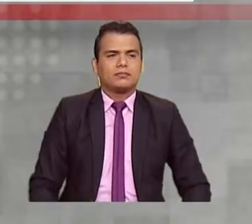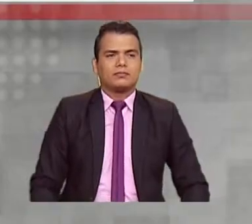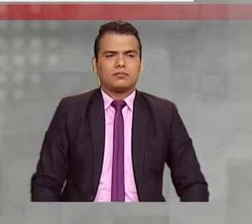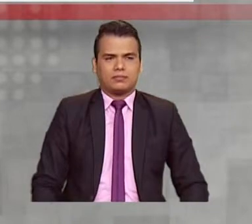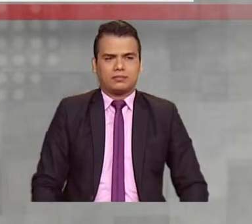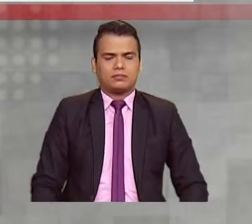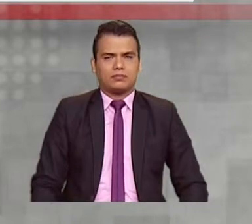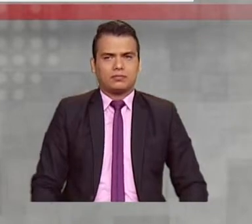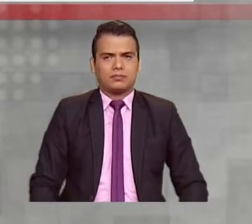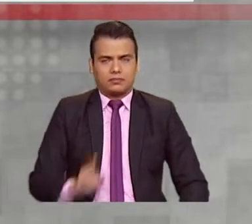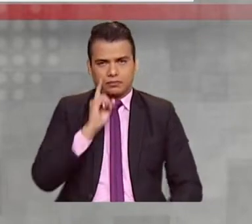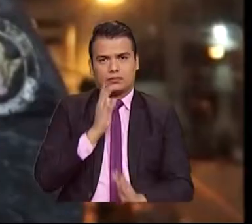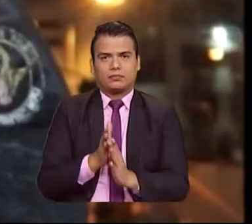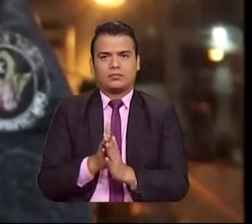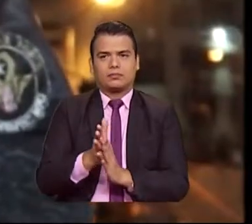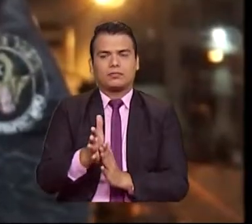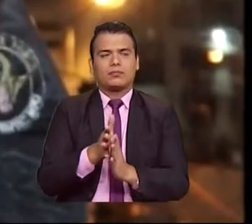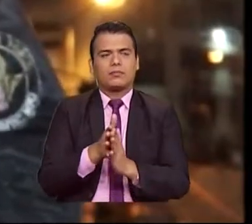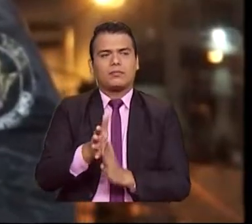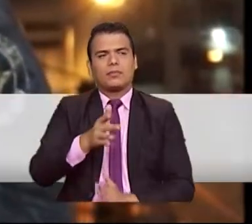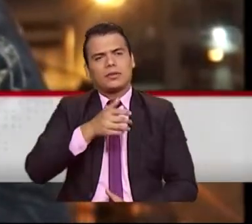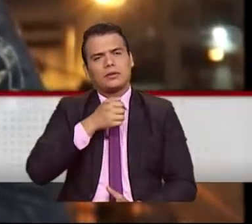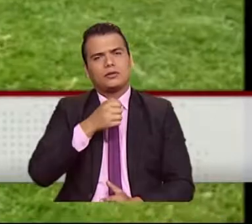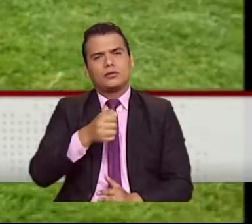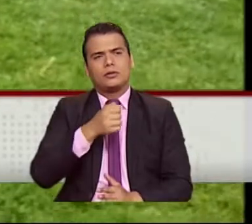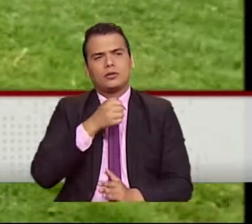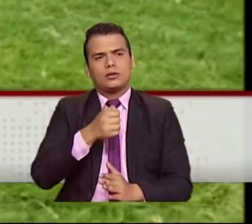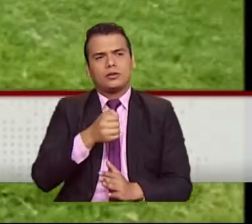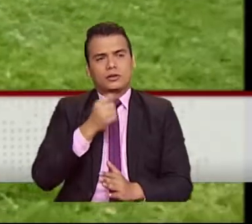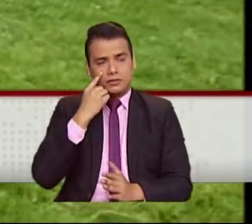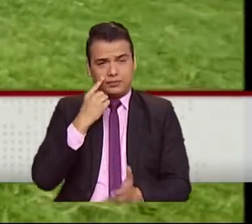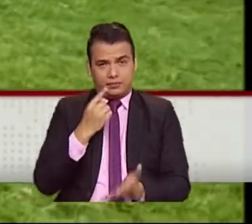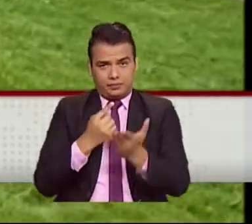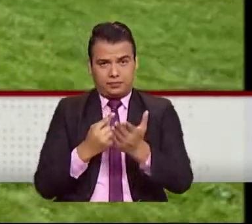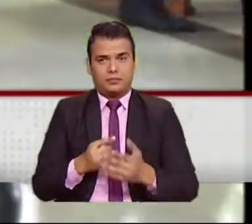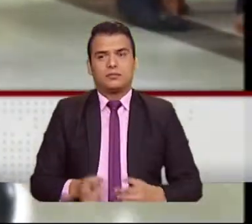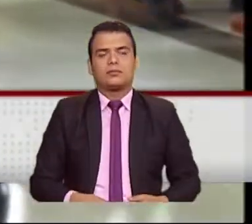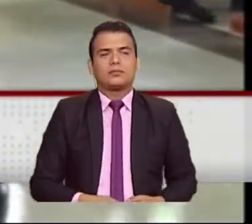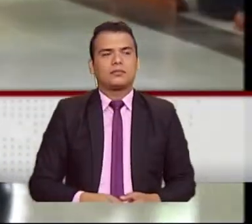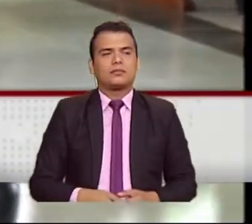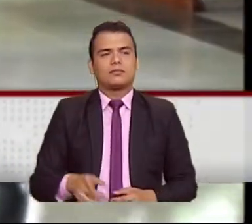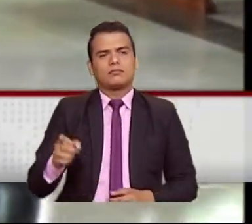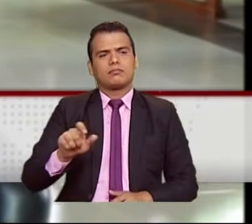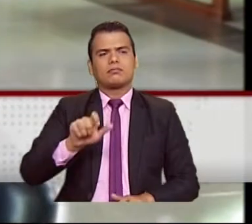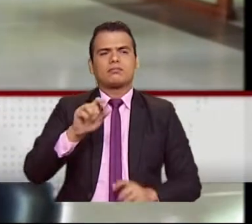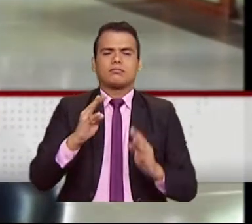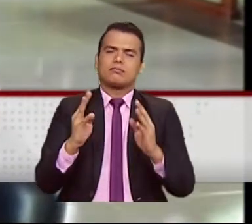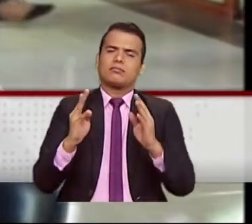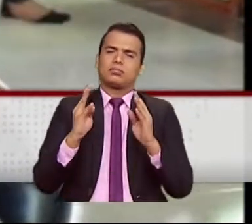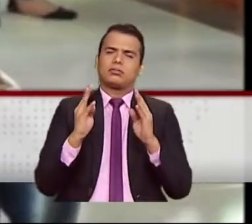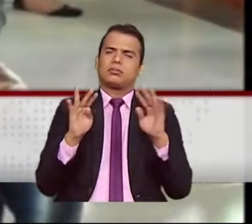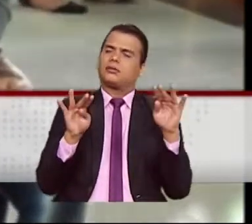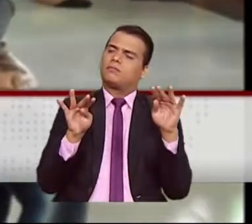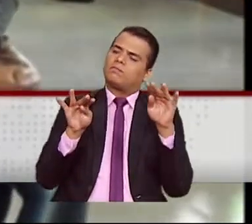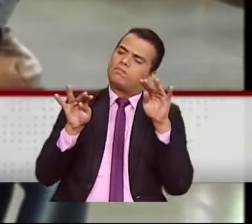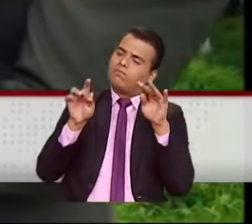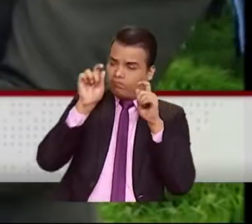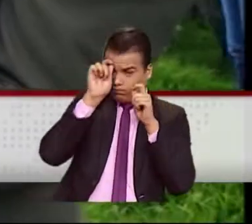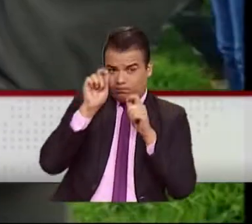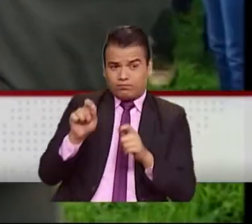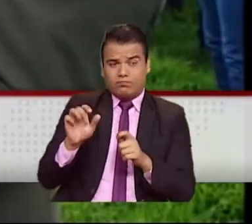Gracias, buenas noches. En noticia a esta hora. Con una calle de honor y en medio de desgarradoras escenas de dolor e